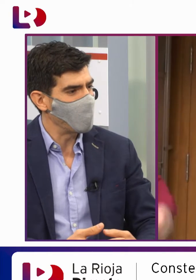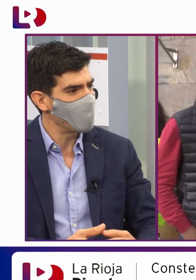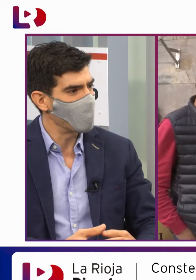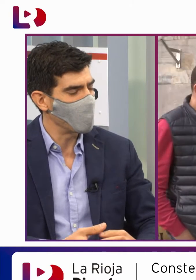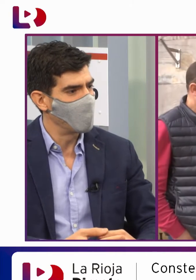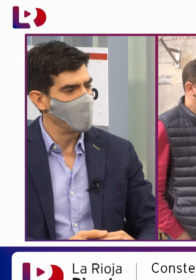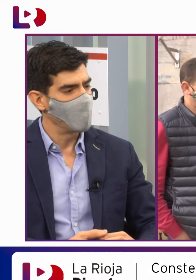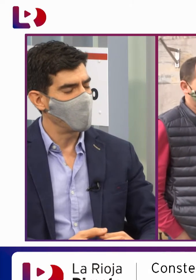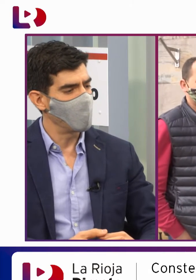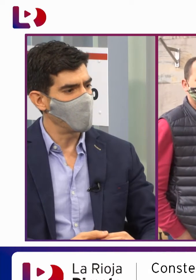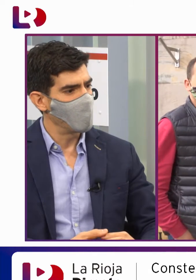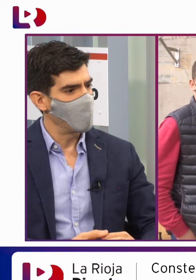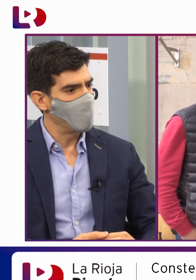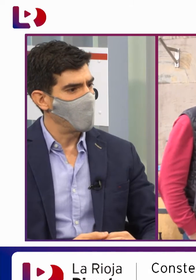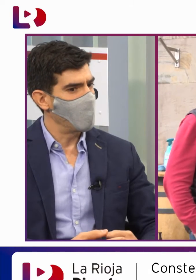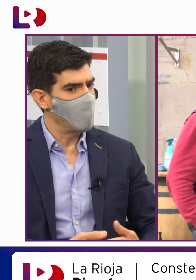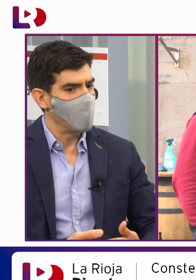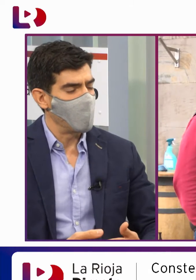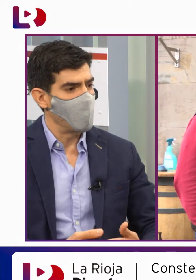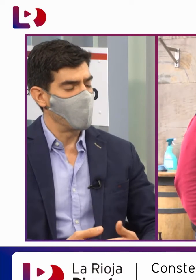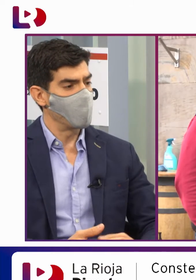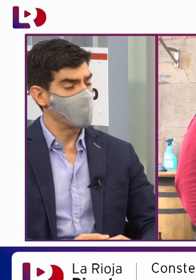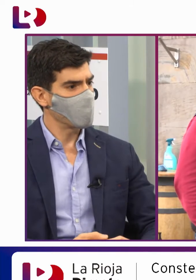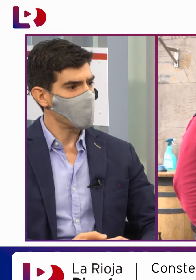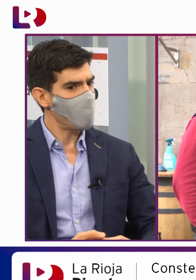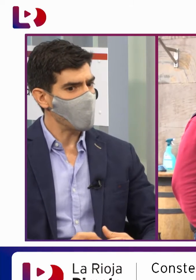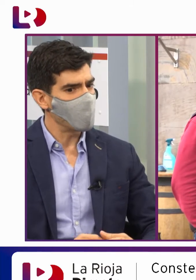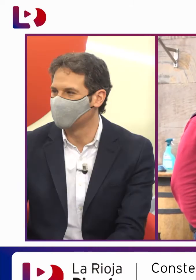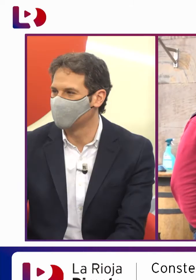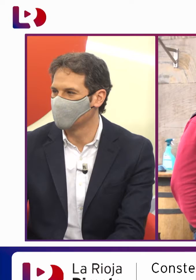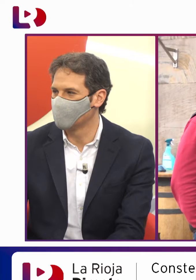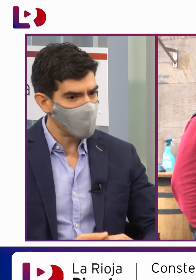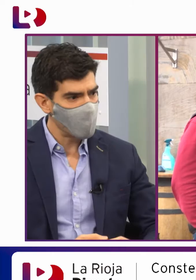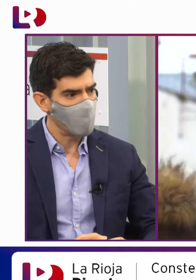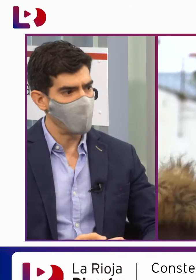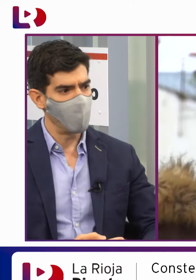termina matando, o sea. ¿Eso vale una vida humana? Es la pregunta que uno se hace.